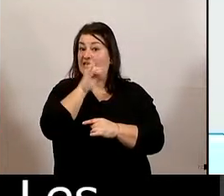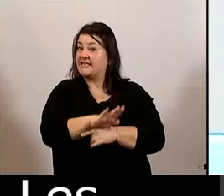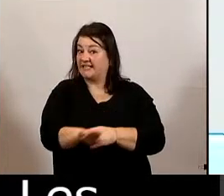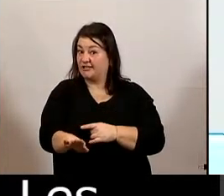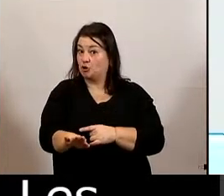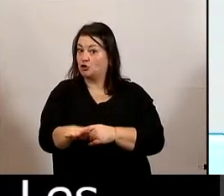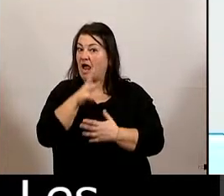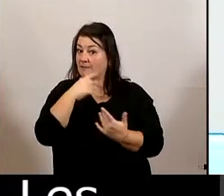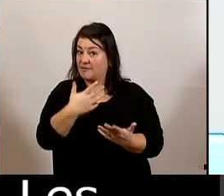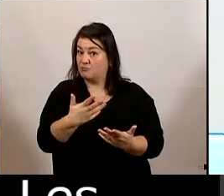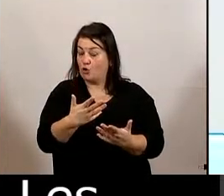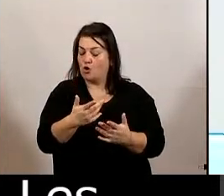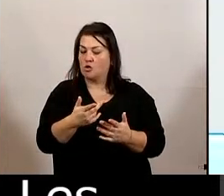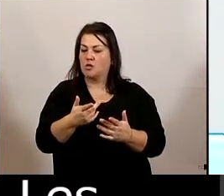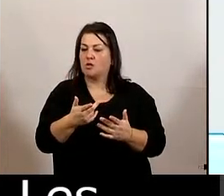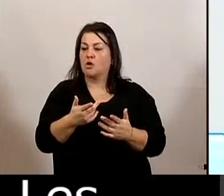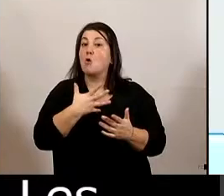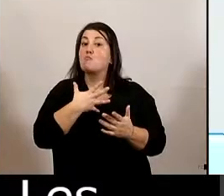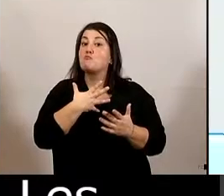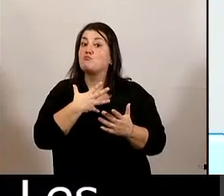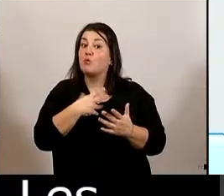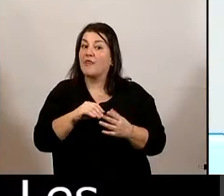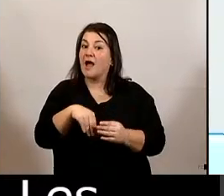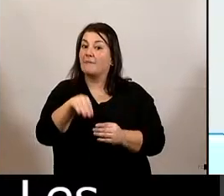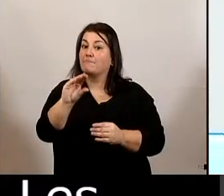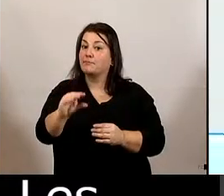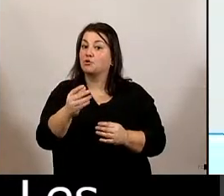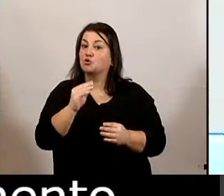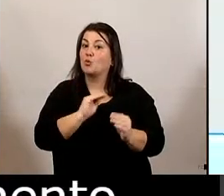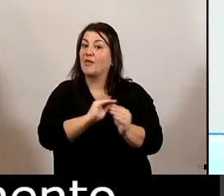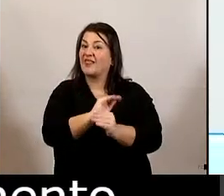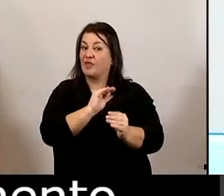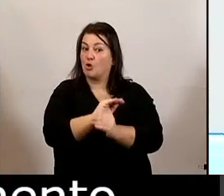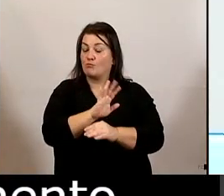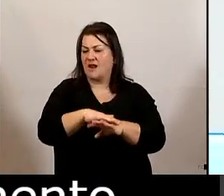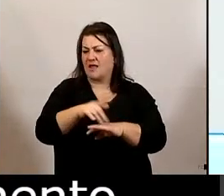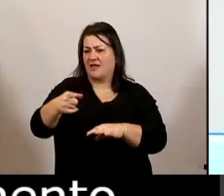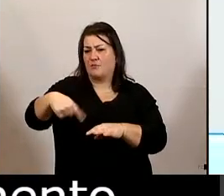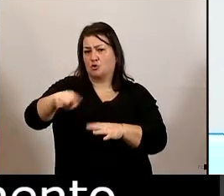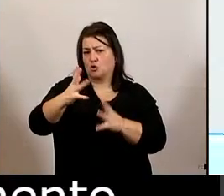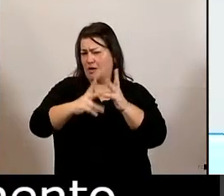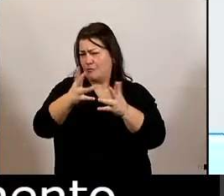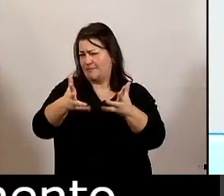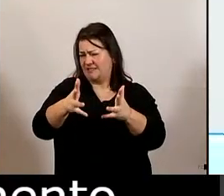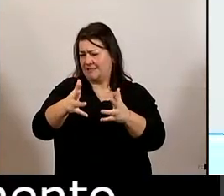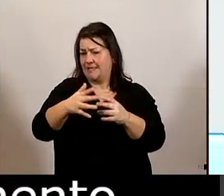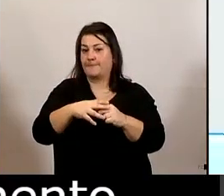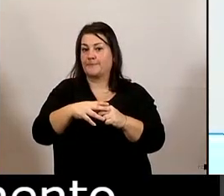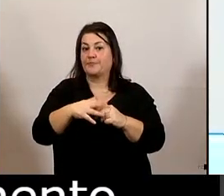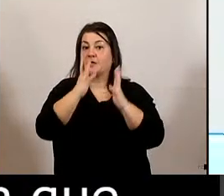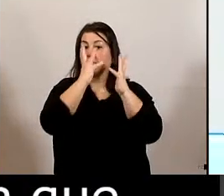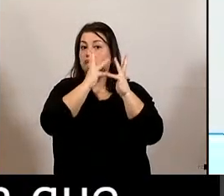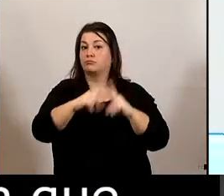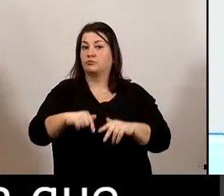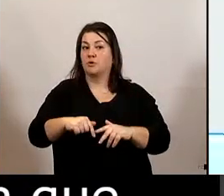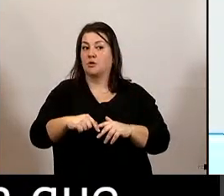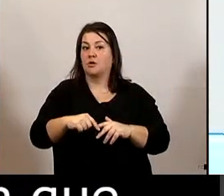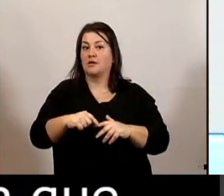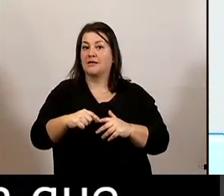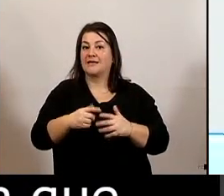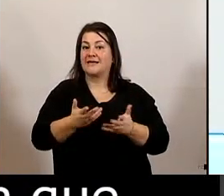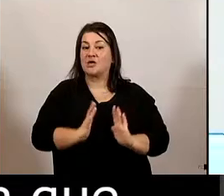este momento pueden ser susceptibles de recibir esta subvención, para que así hagan un cálculo, están contabilizados 8 hijos o